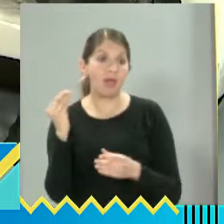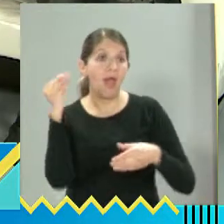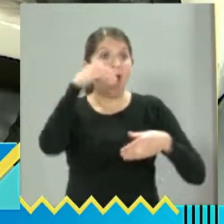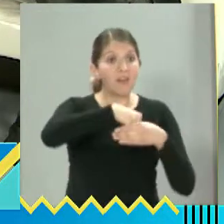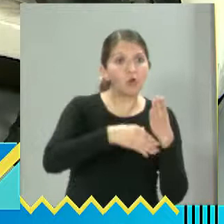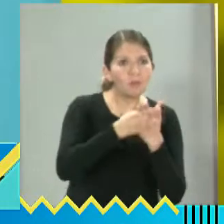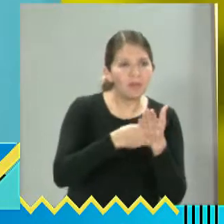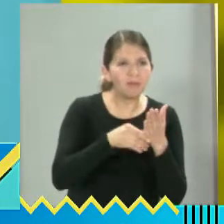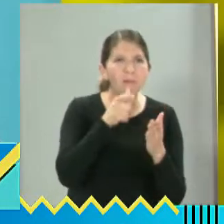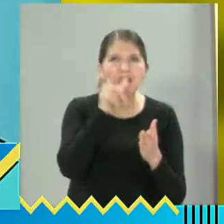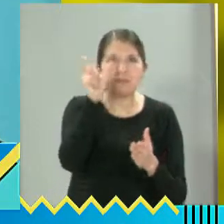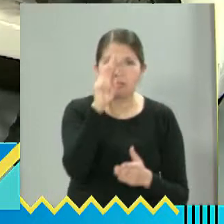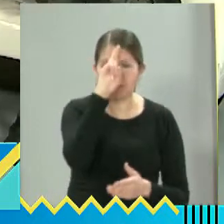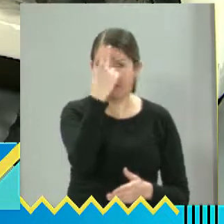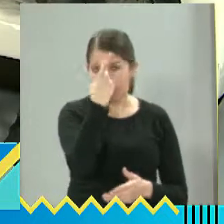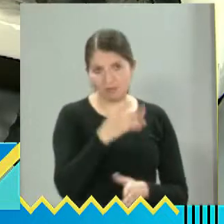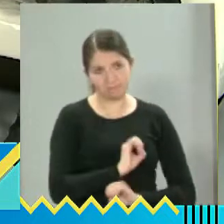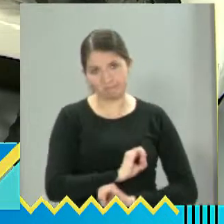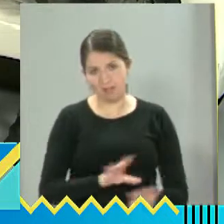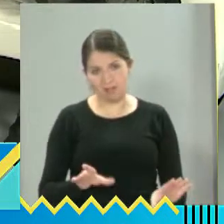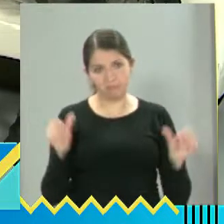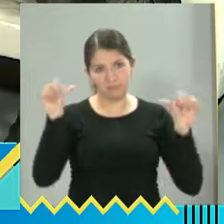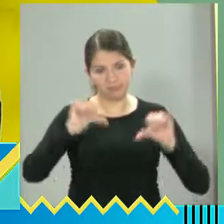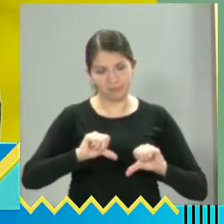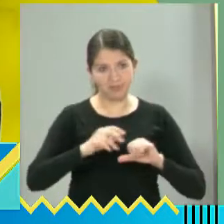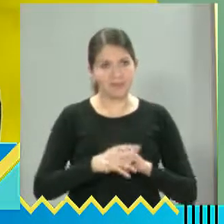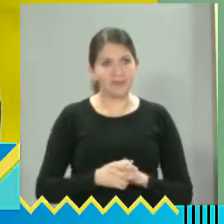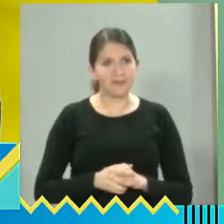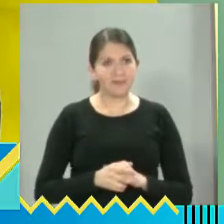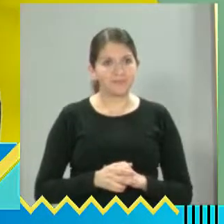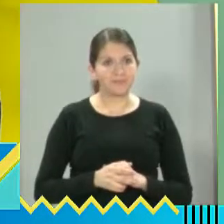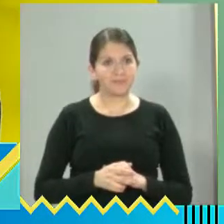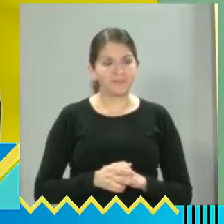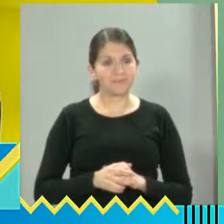termina la magia ahí. Ahí se dan cuenta que son de carne y hueso.